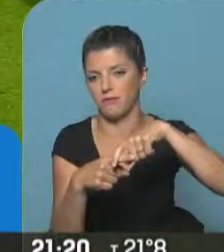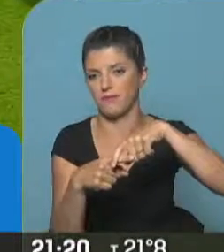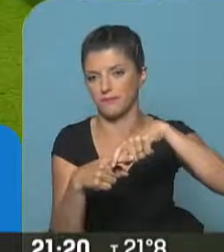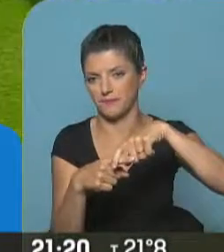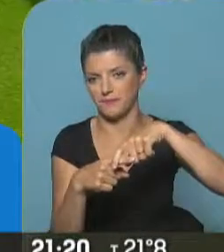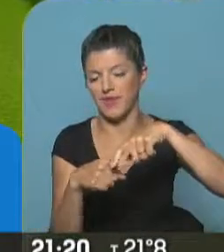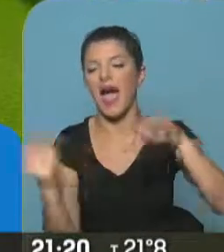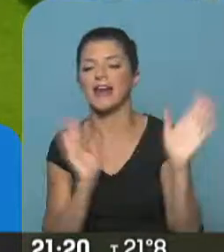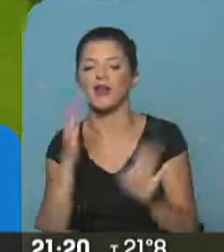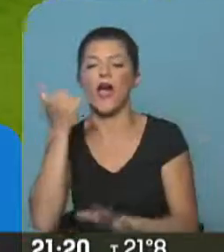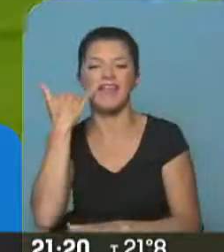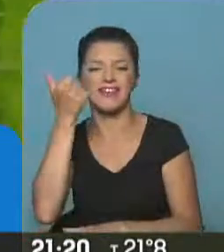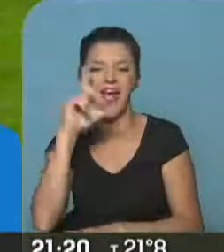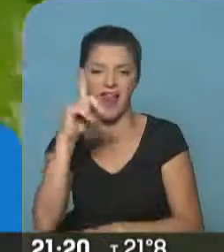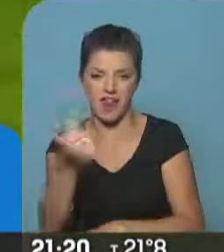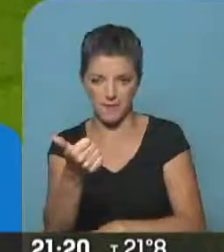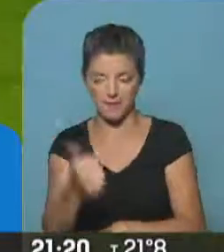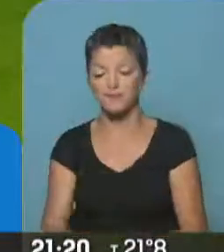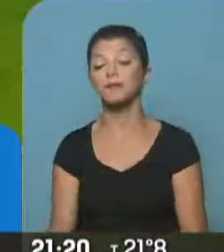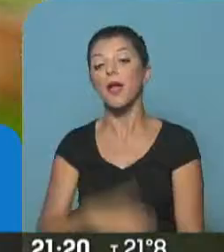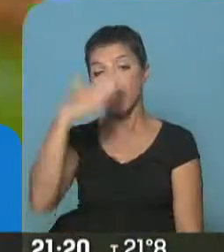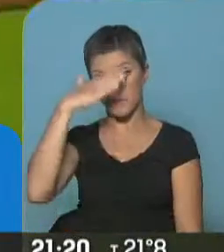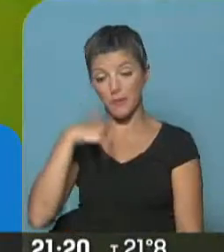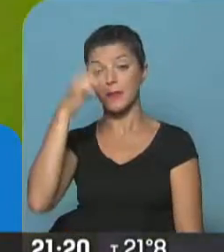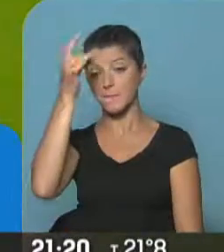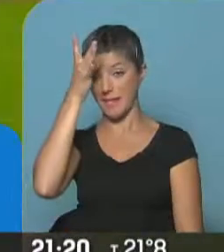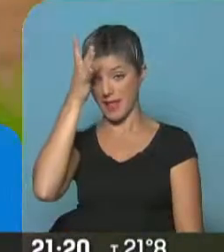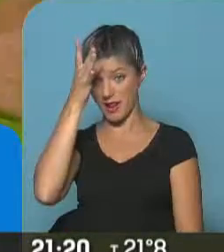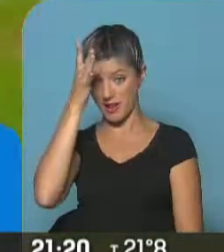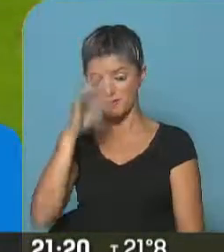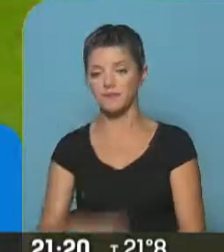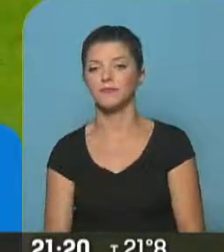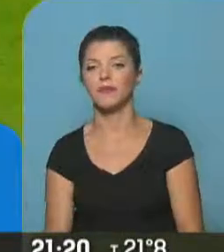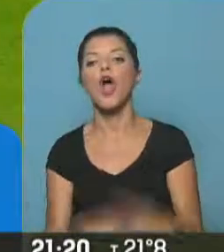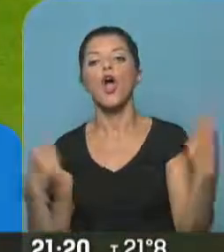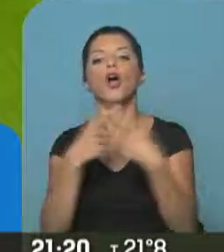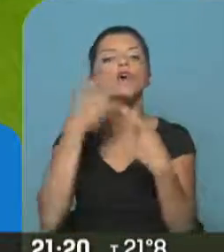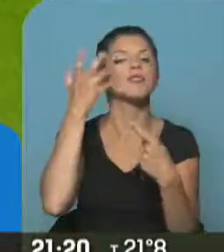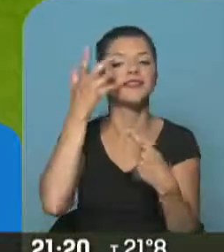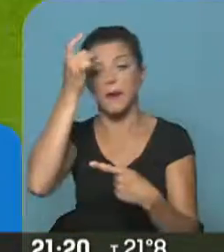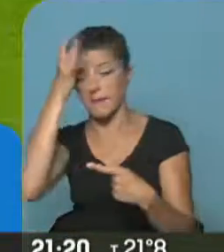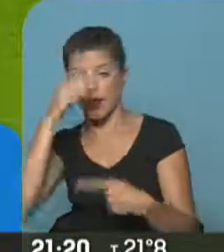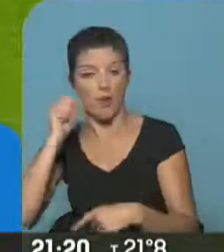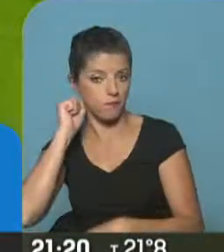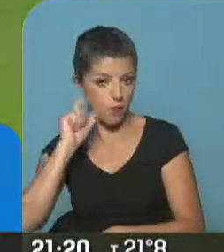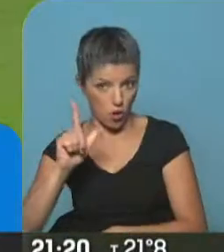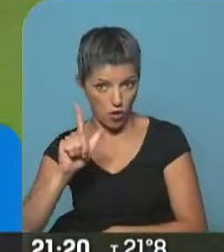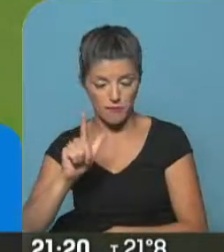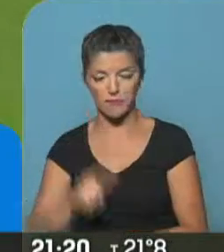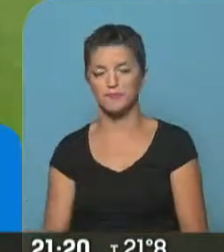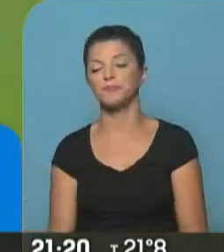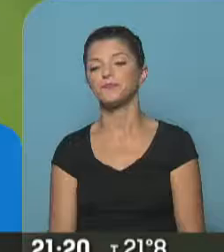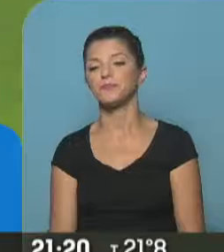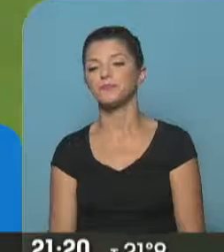Ayala. Más tarde, nuevamente desde los 11 metros, contra Tigre, y luego iba a